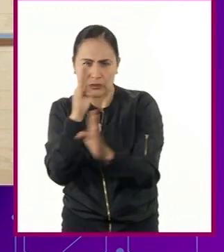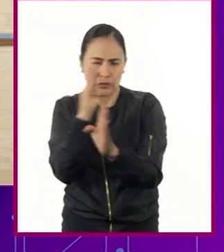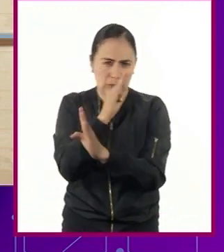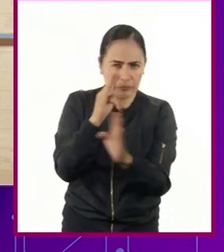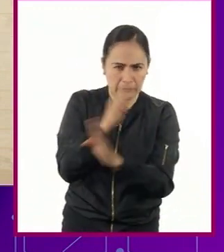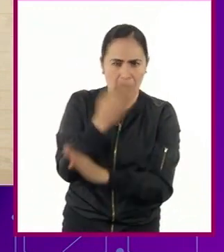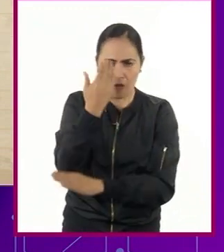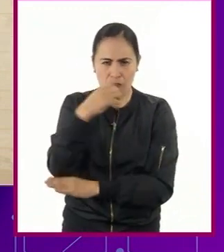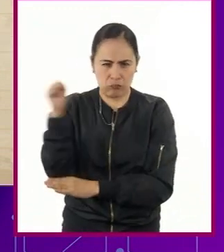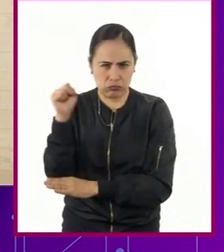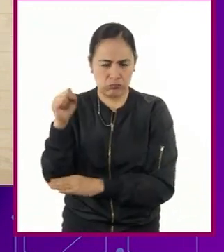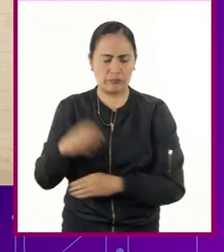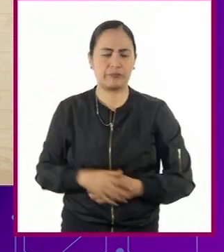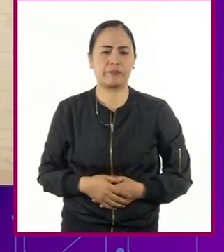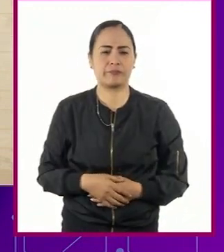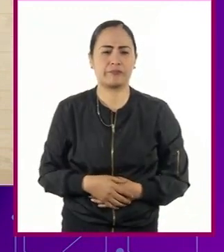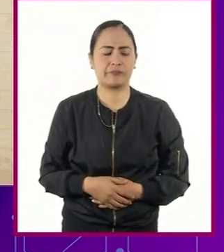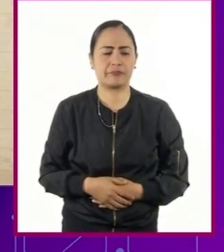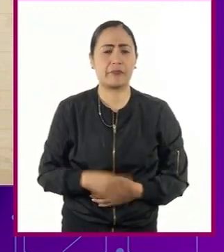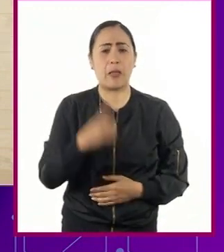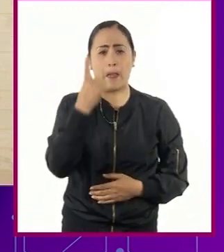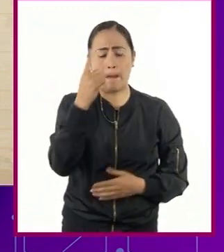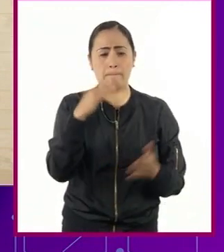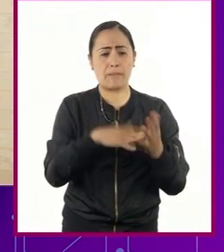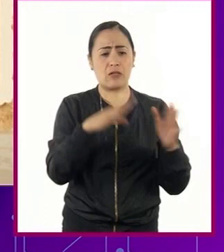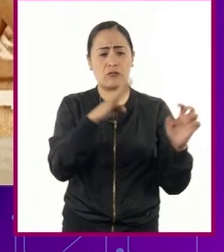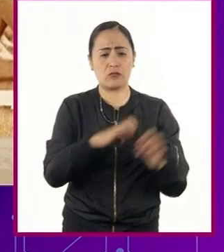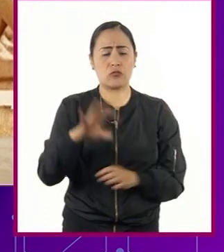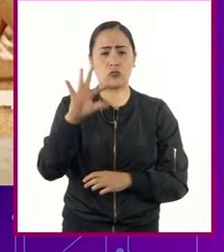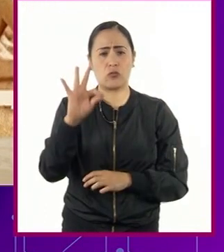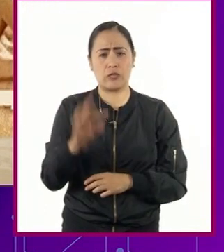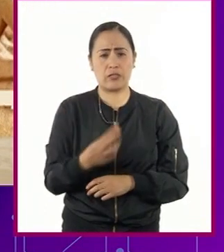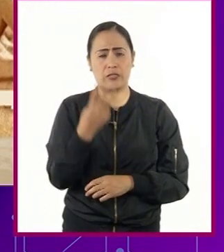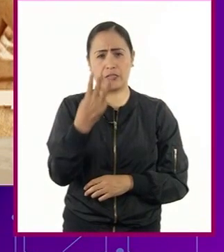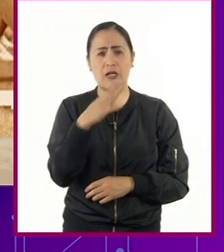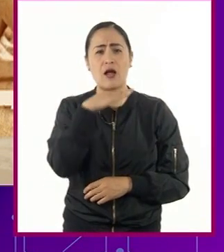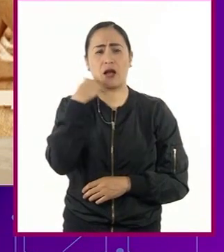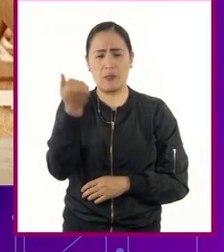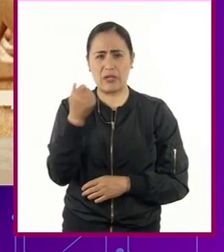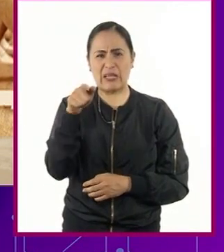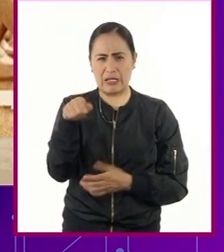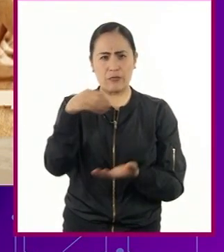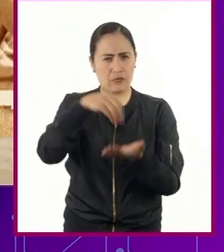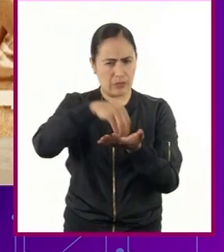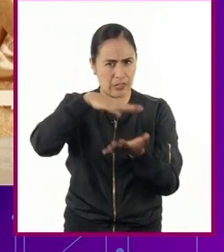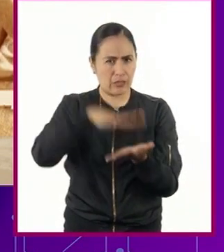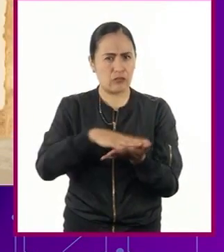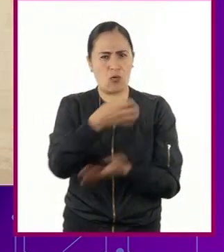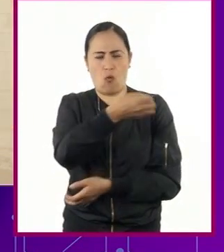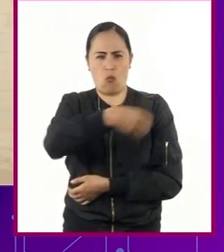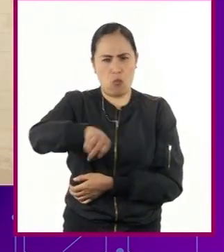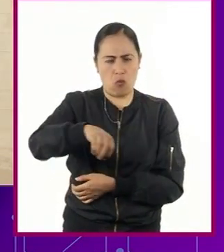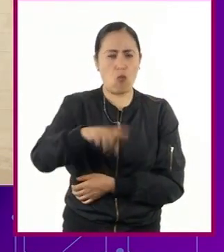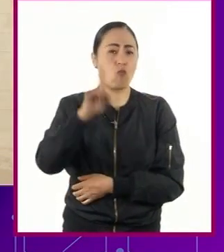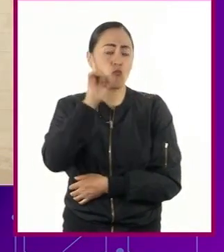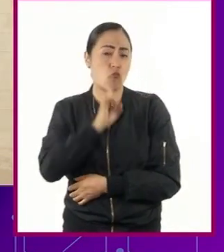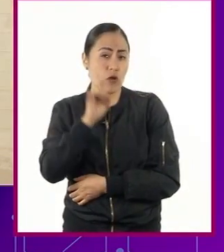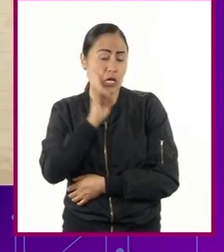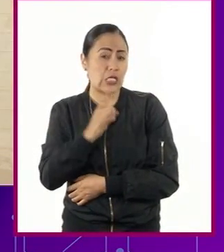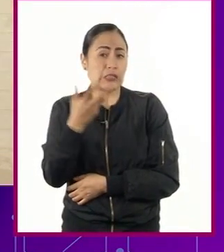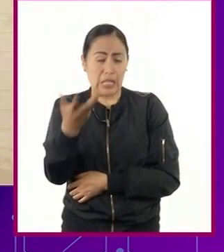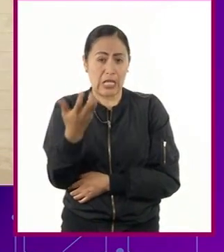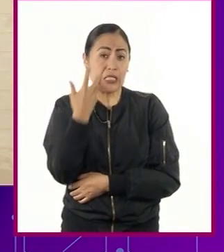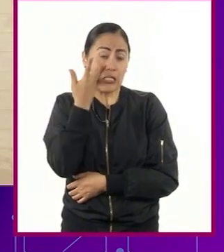Por su parte, en 1943, Alemania estableció un registro obligatorio de todas las mujeres que pudieran